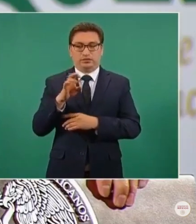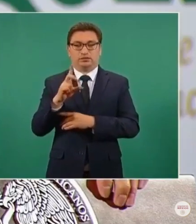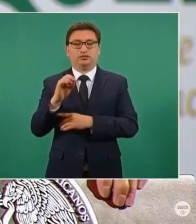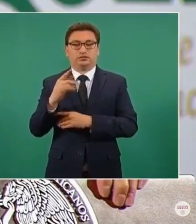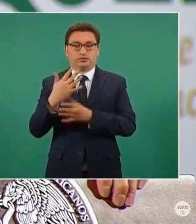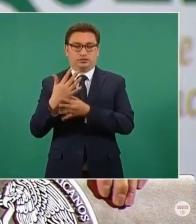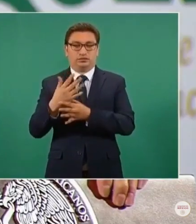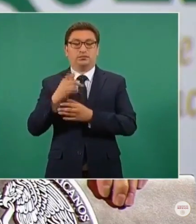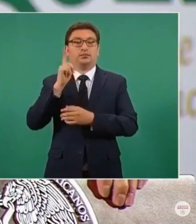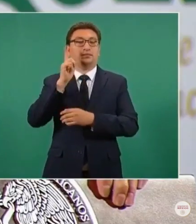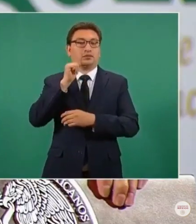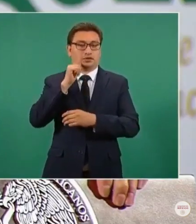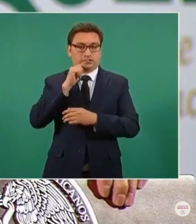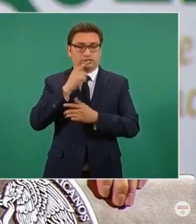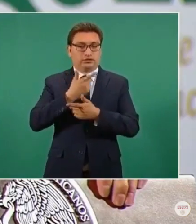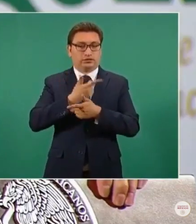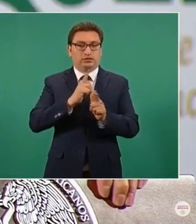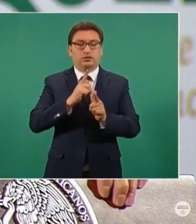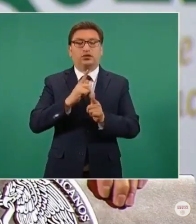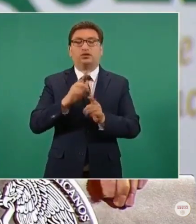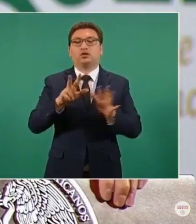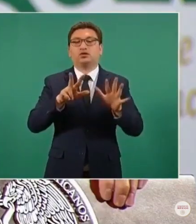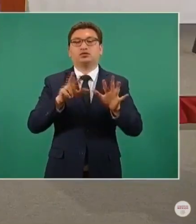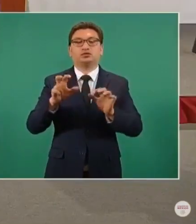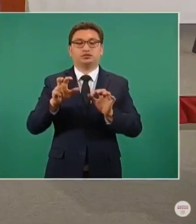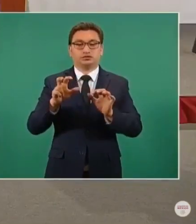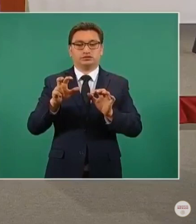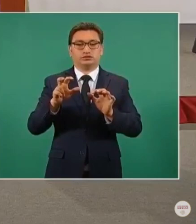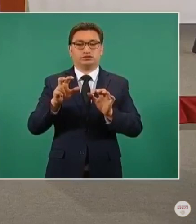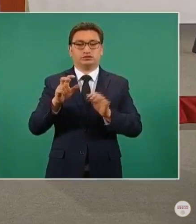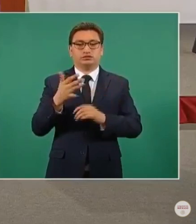se liberan, aquí en el territorio,